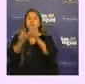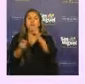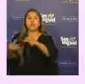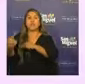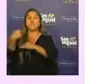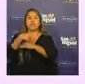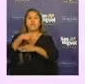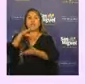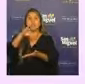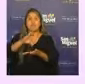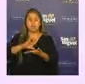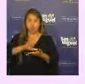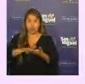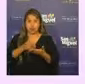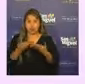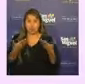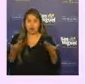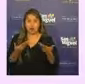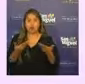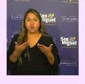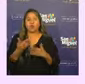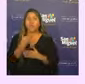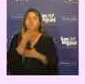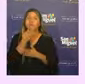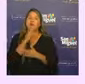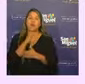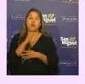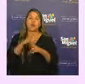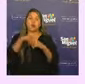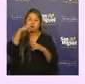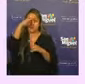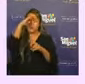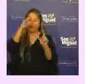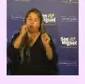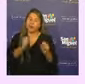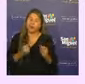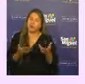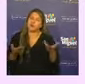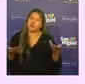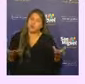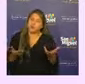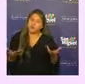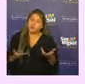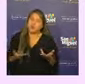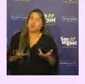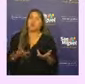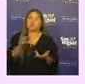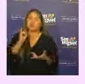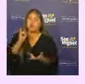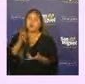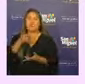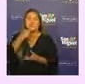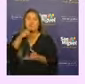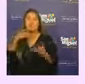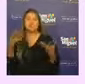sea la mejor posible y eso significa crear todavía